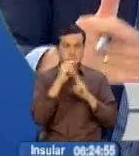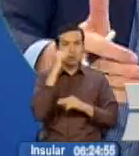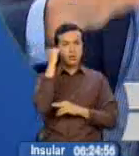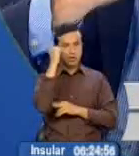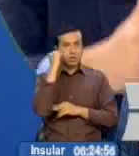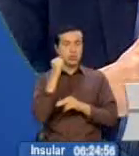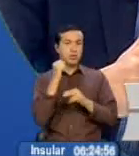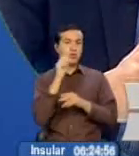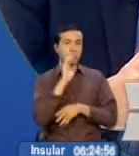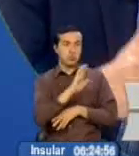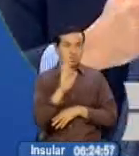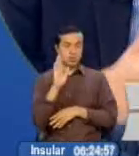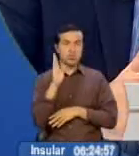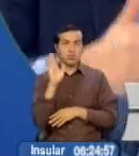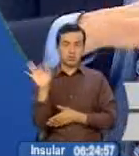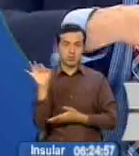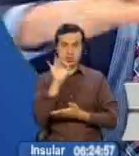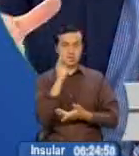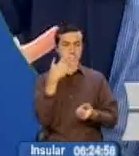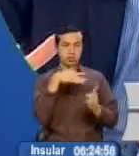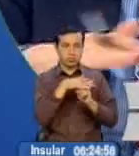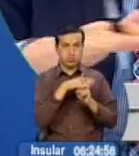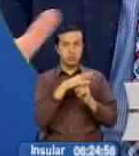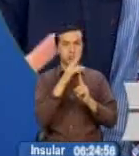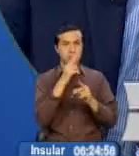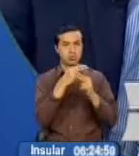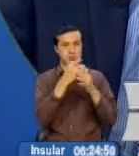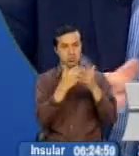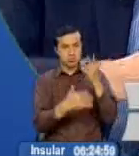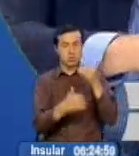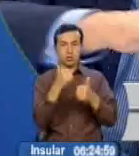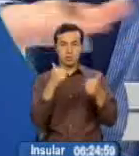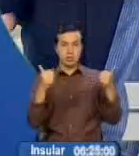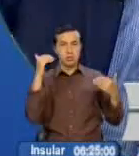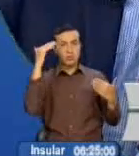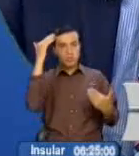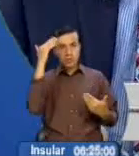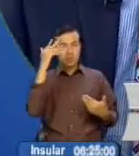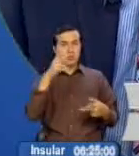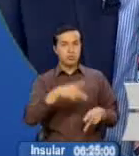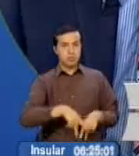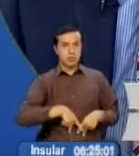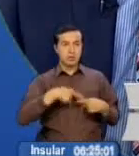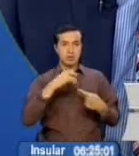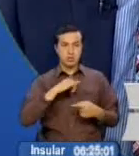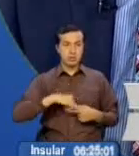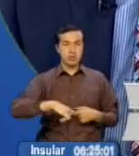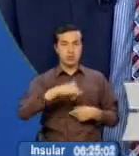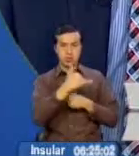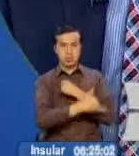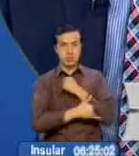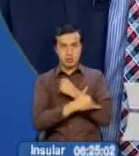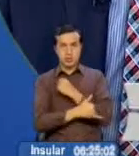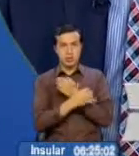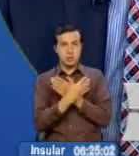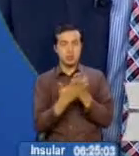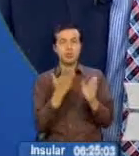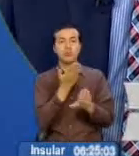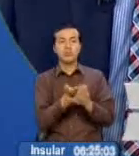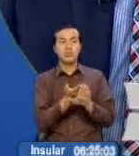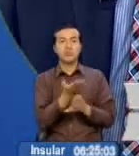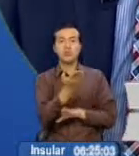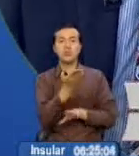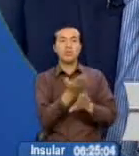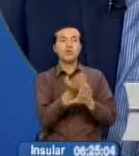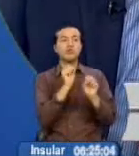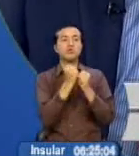derechos que ustedes tienen a ser incluidos dentro de las listas y dentro de la política y dentro de la vida democrática de un país. ¿Qué le proponen ustedes